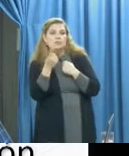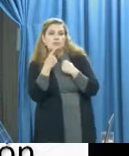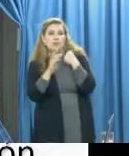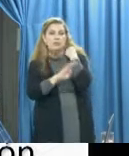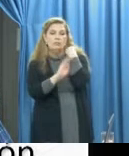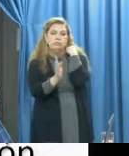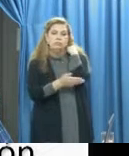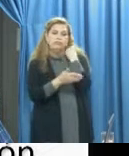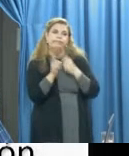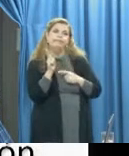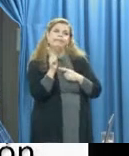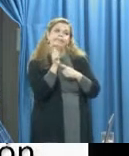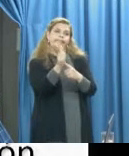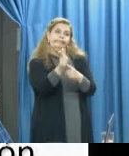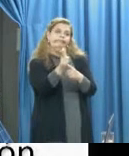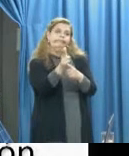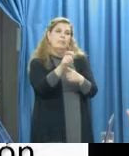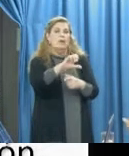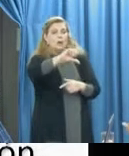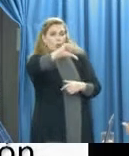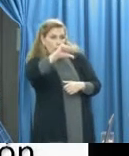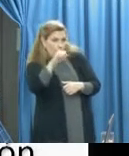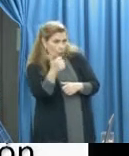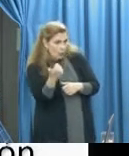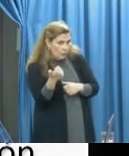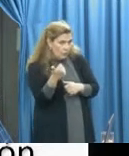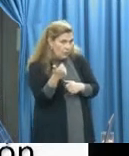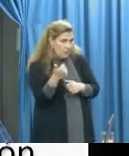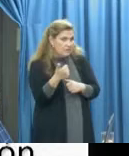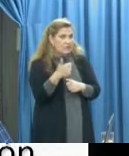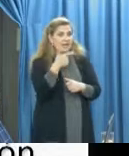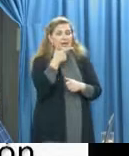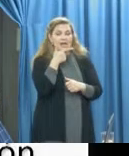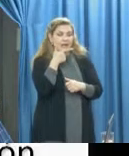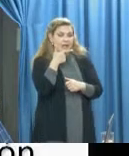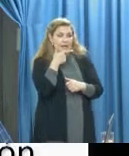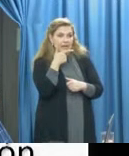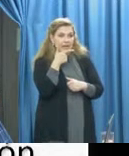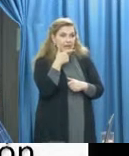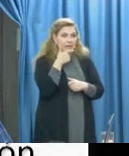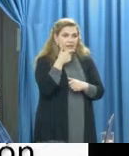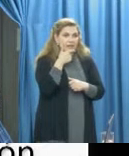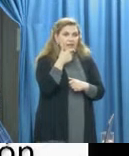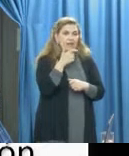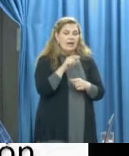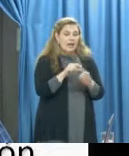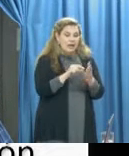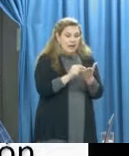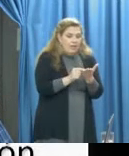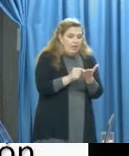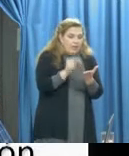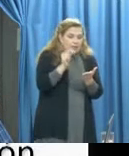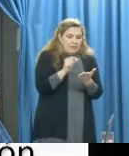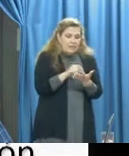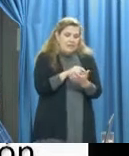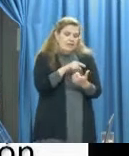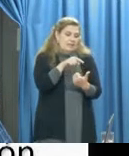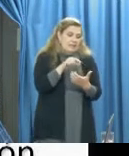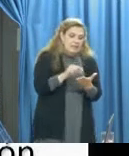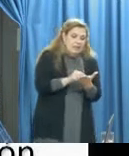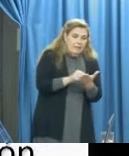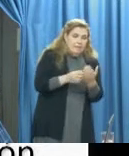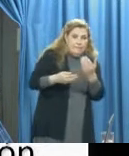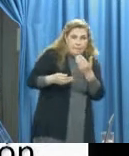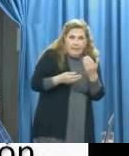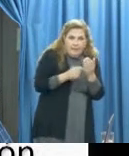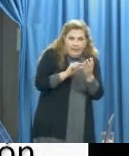permanece el embarazo. Y otras, en Reino Unido, incluso seleccionan sus embriones sordos. Entonces,